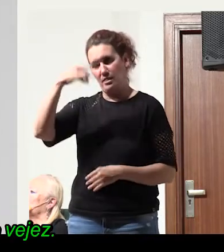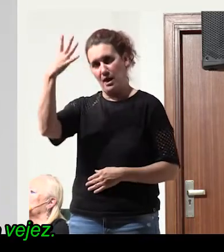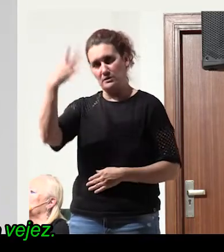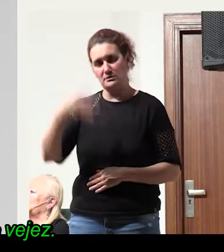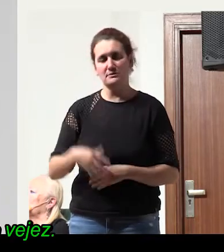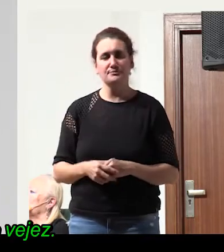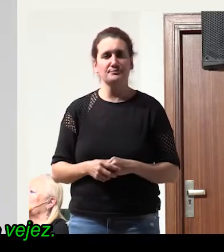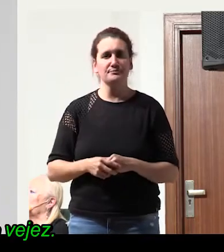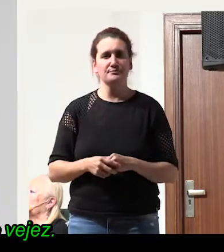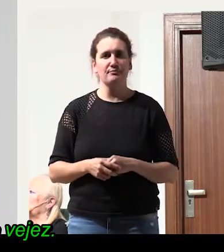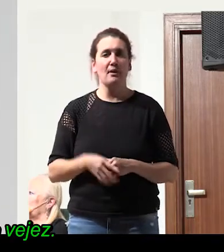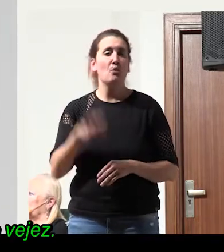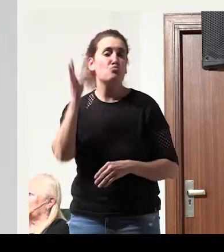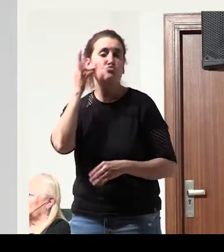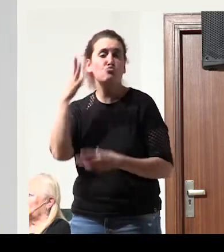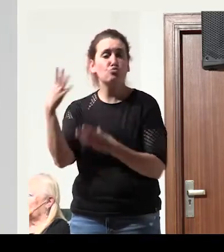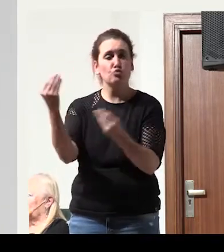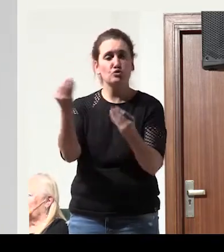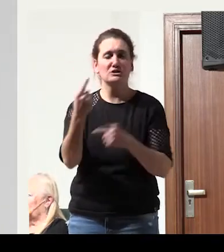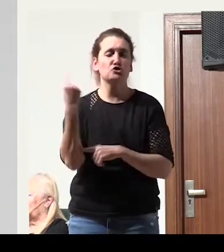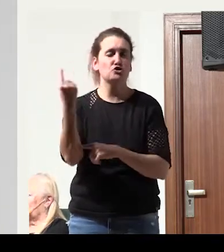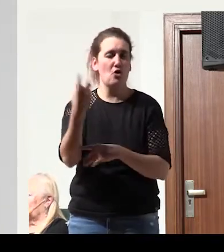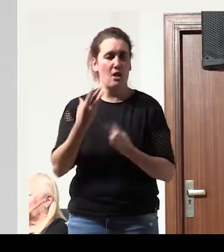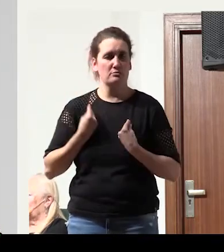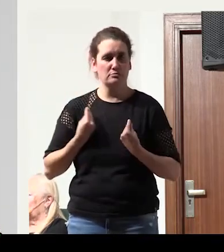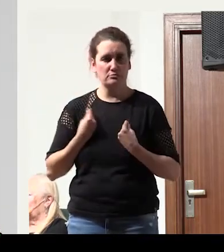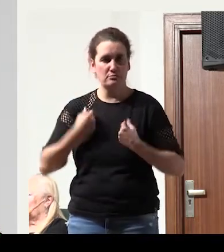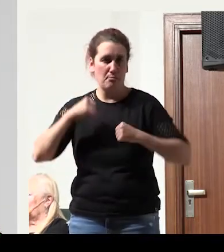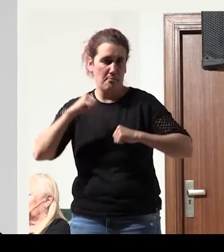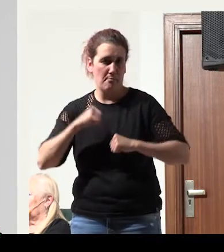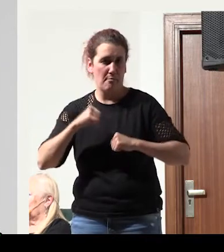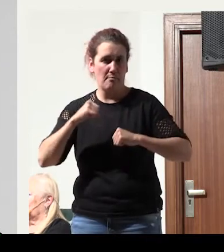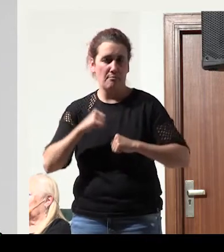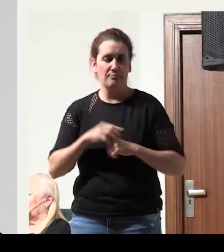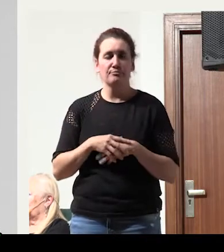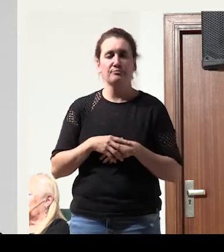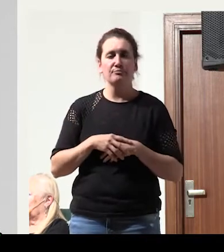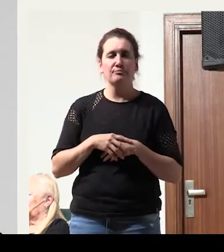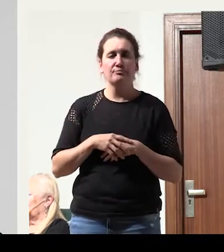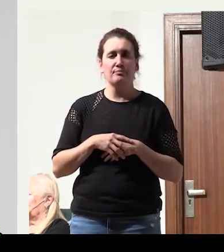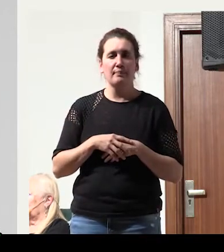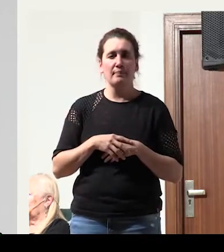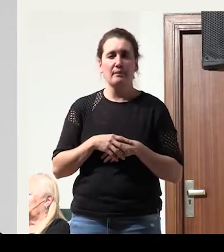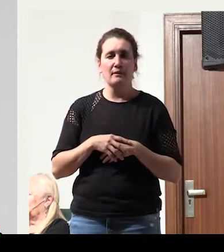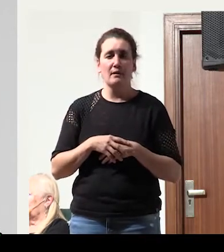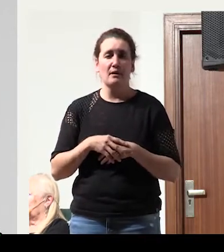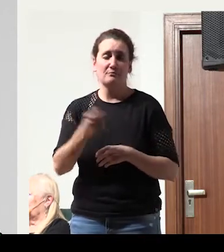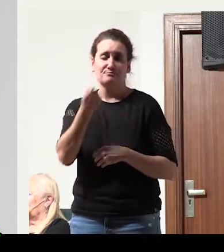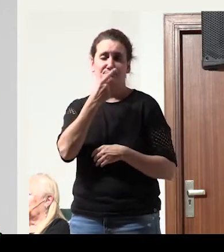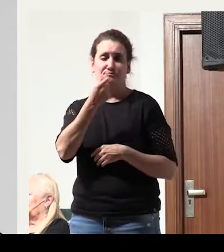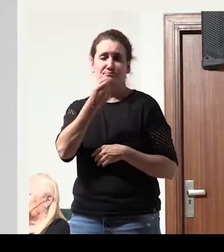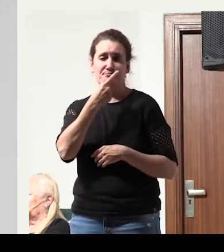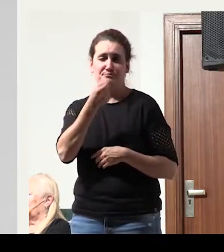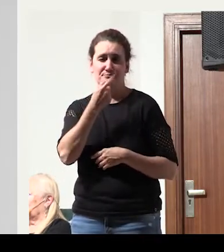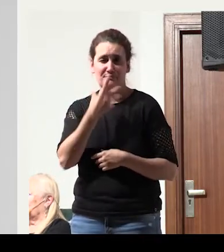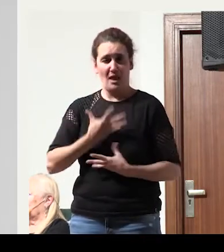Muchas mujeres viven solas en la vejez. Los antidepresivos enmascaran su